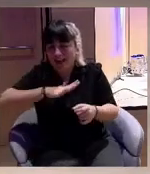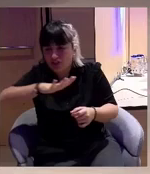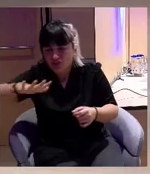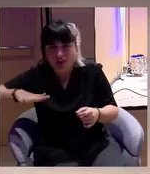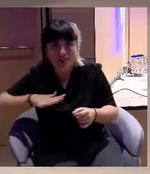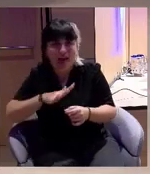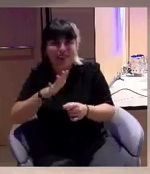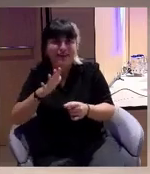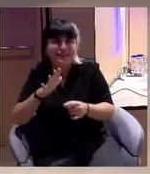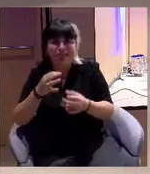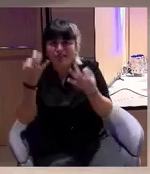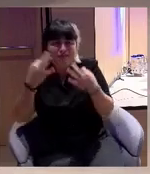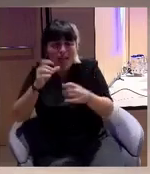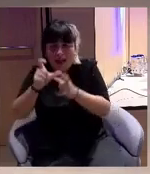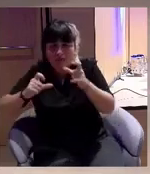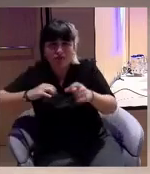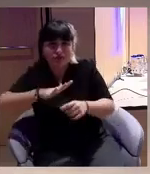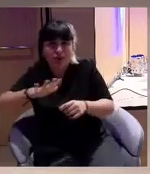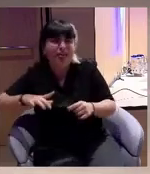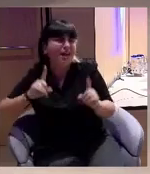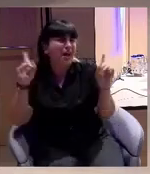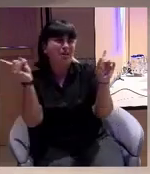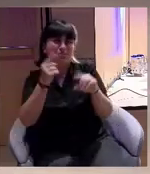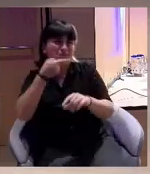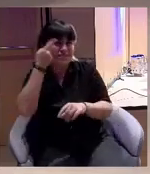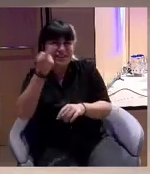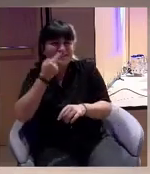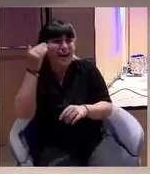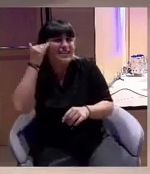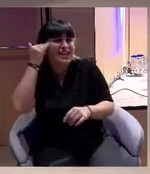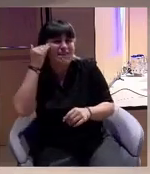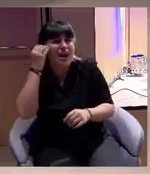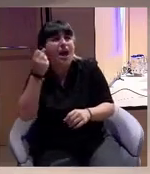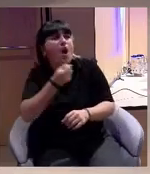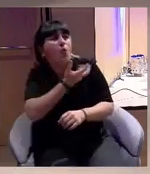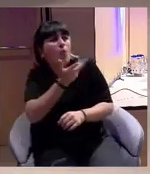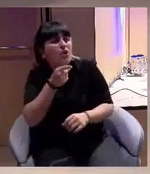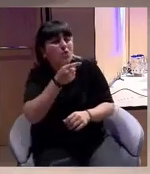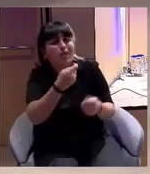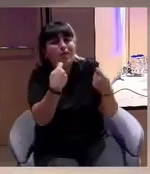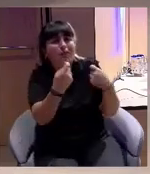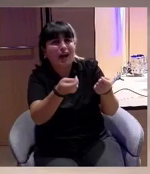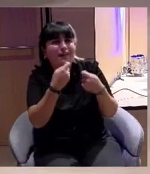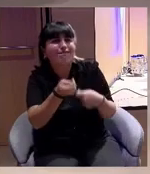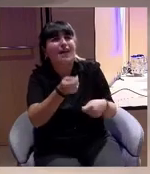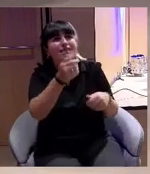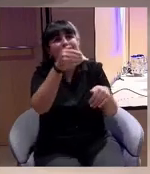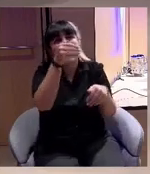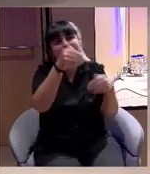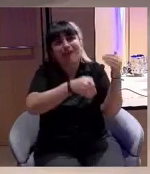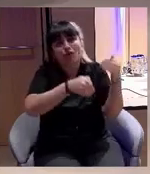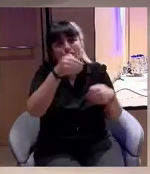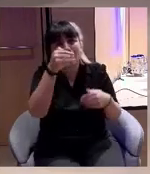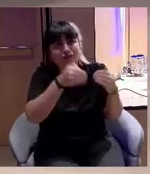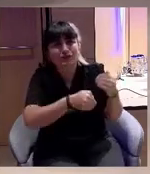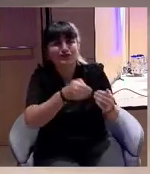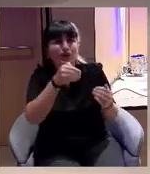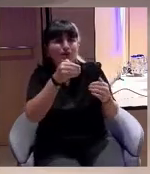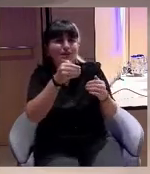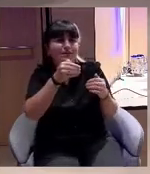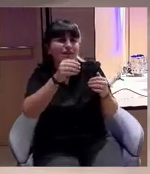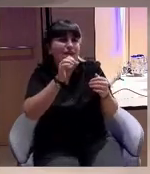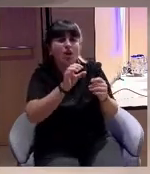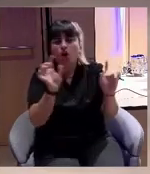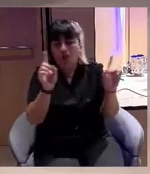la lista diputado de la fracción tal del partido tal en la circunscripción tal al